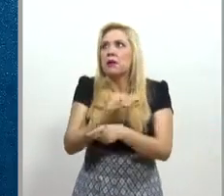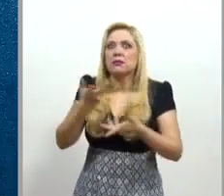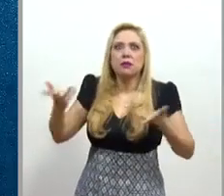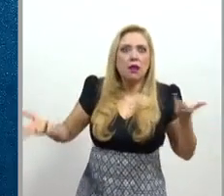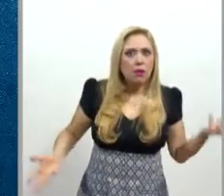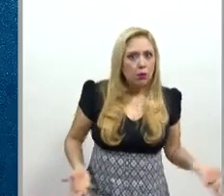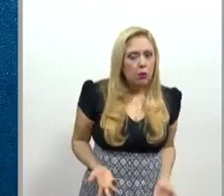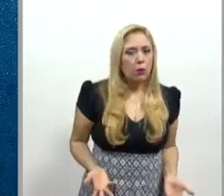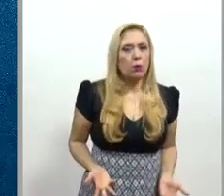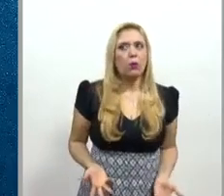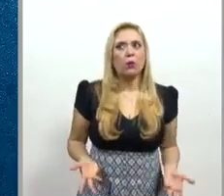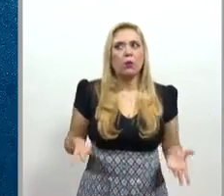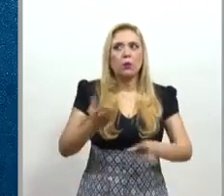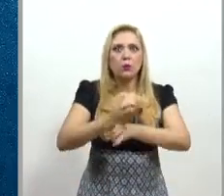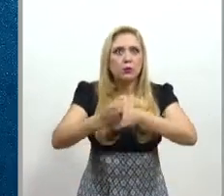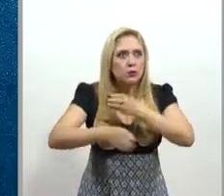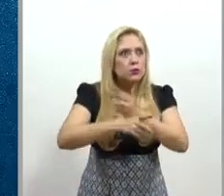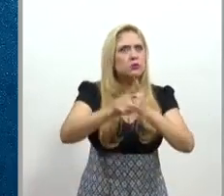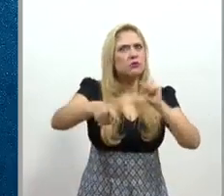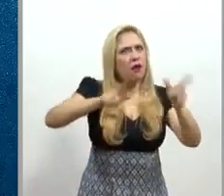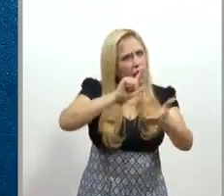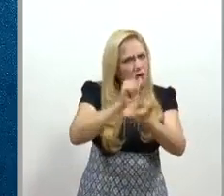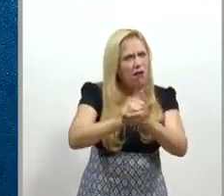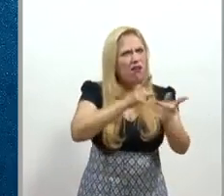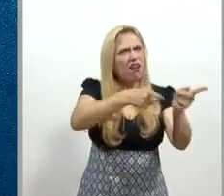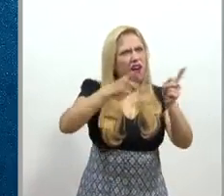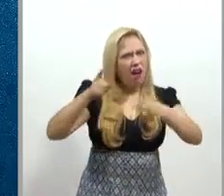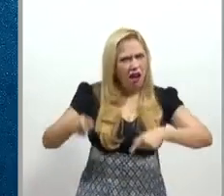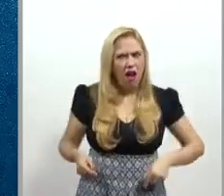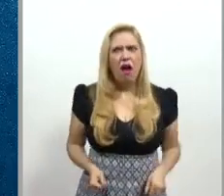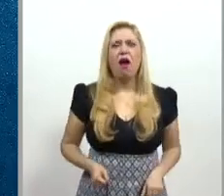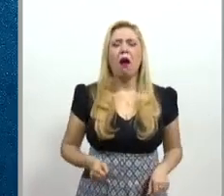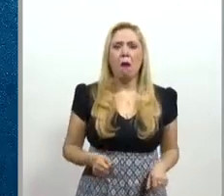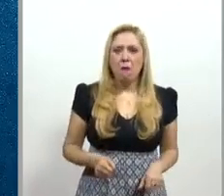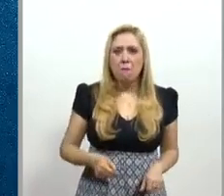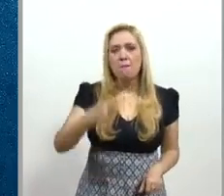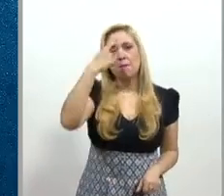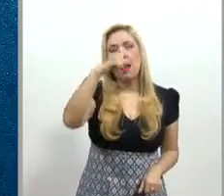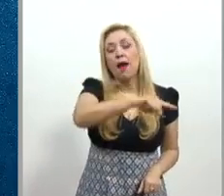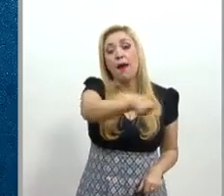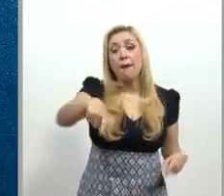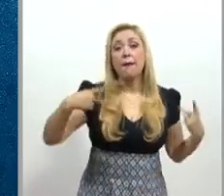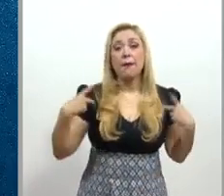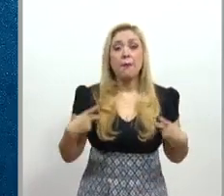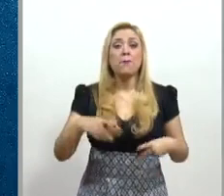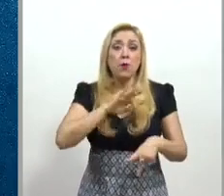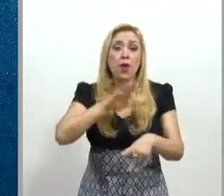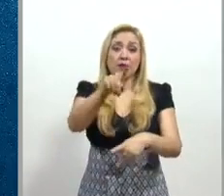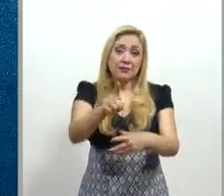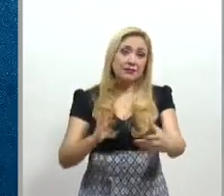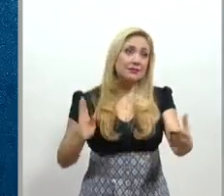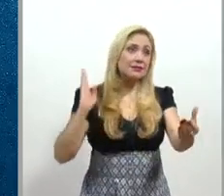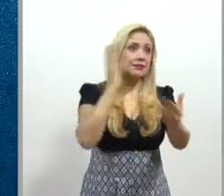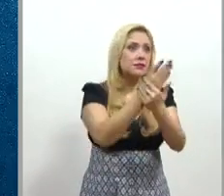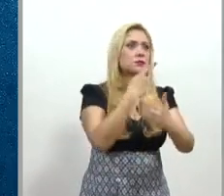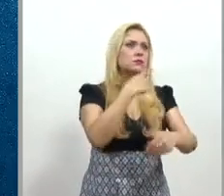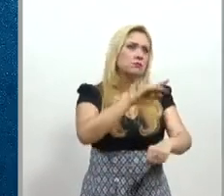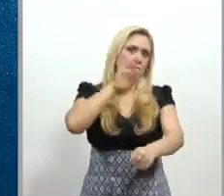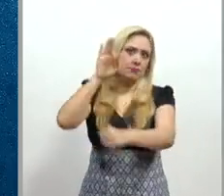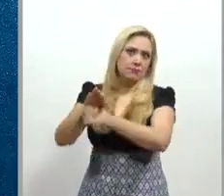la necesidad de generar legitimaciones amplias para efecto de que las personas puedan acudir en defensa del medio